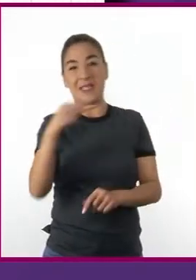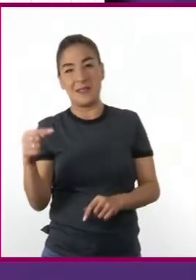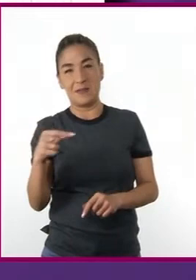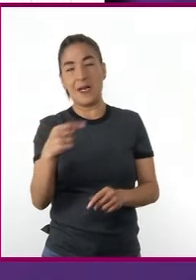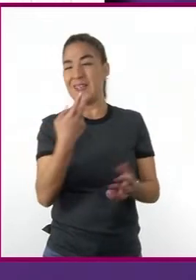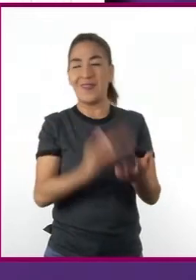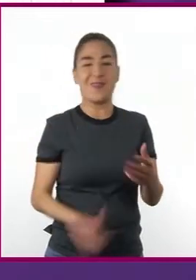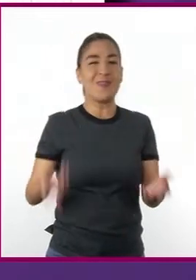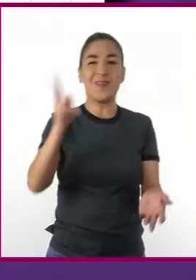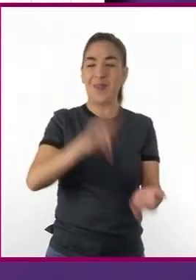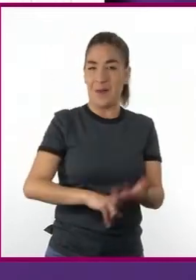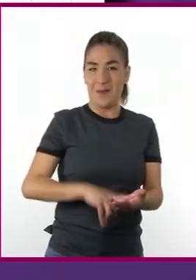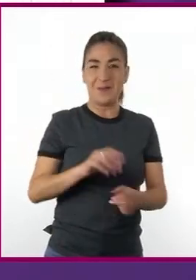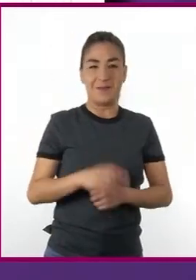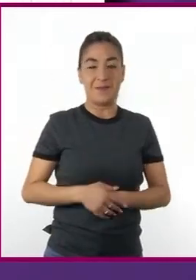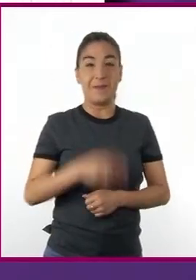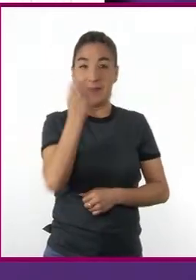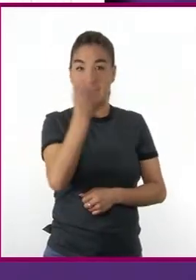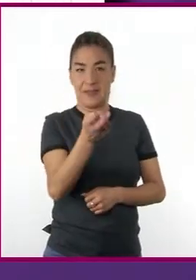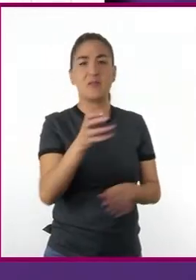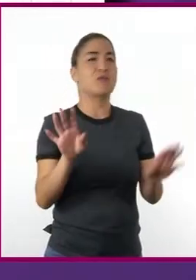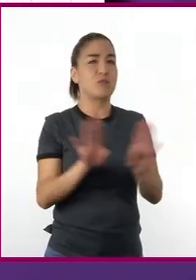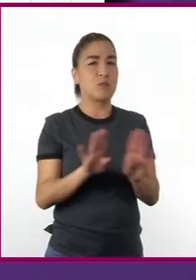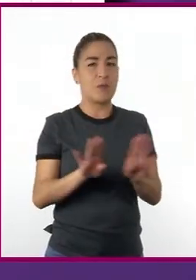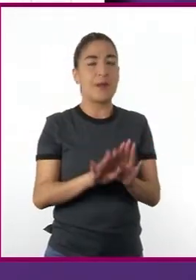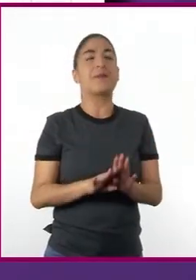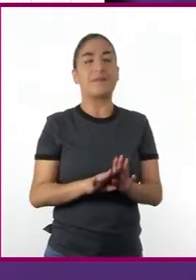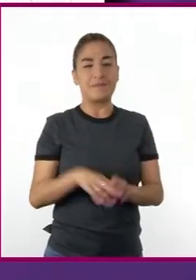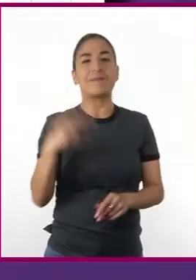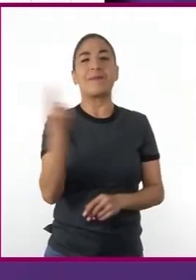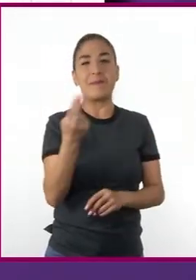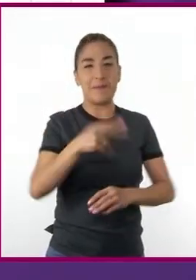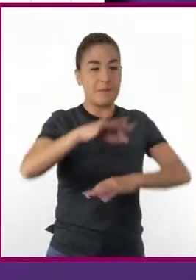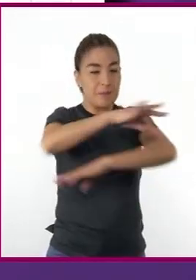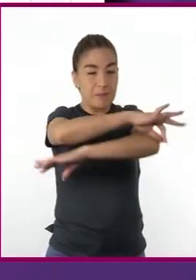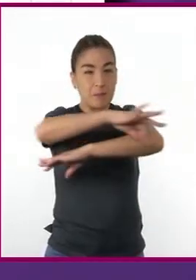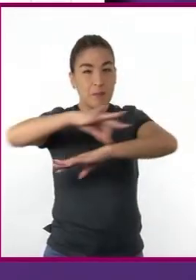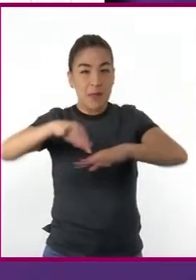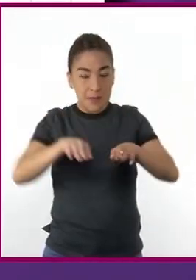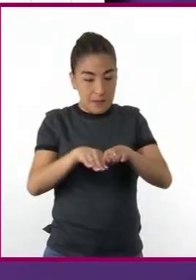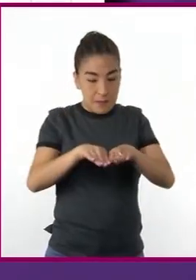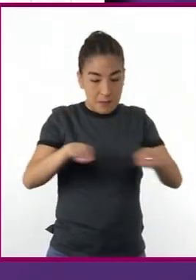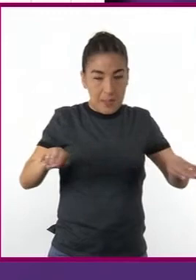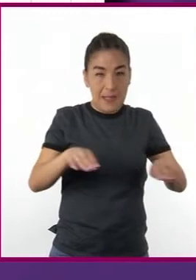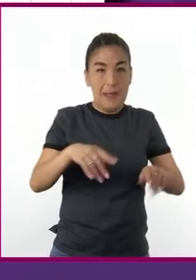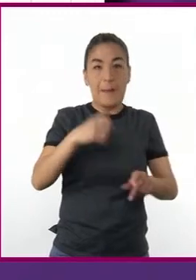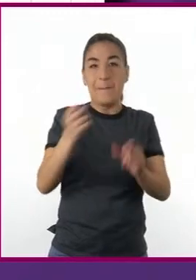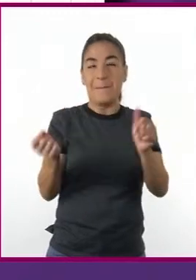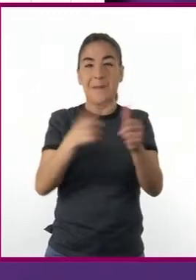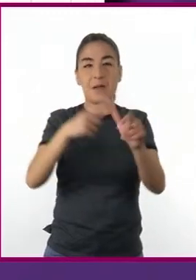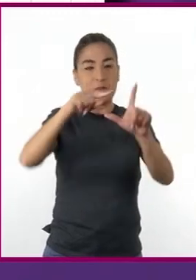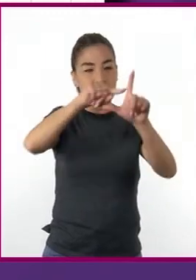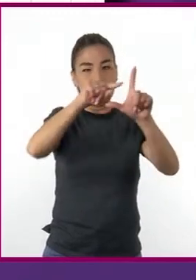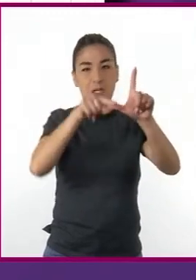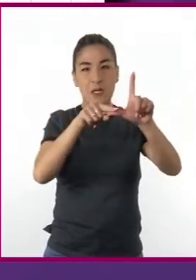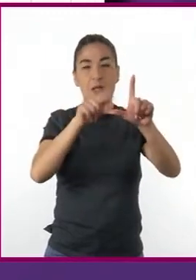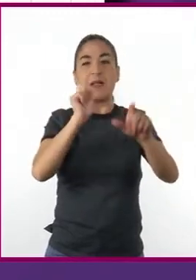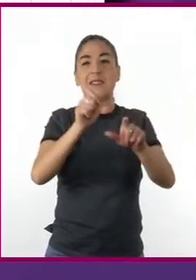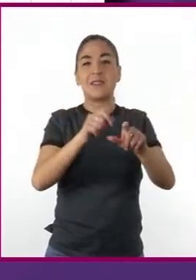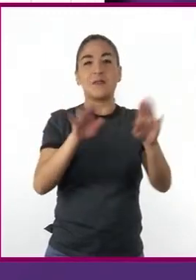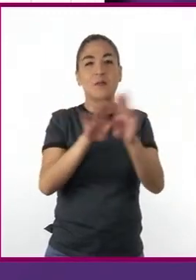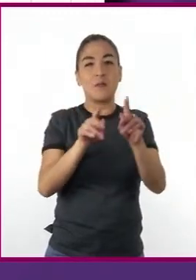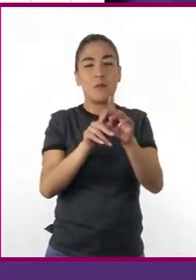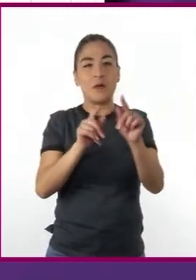la incógnita. Para esto, es necesario que midamos primero el ángulo que se forma entre la recta de la